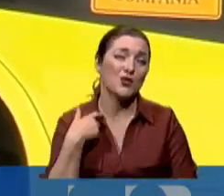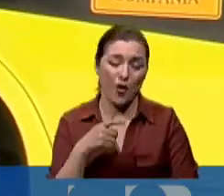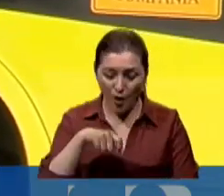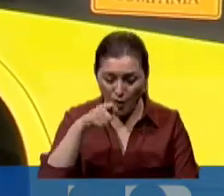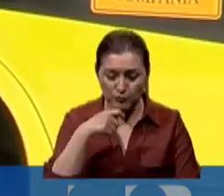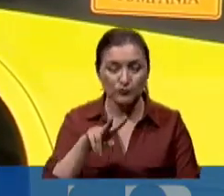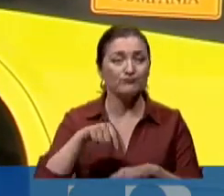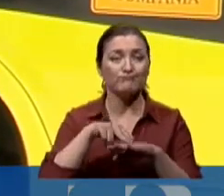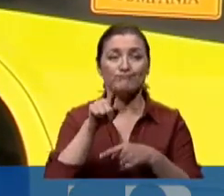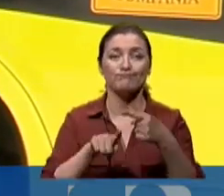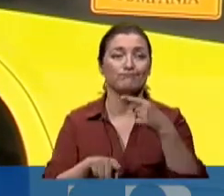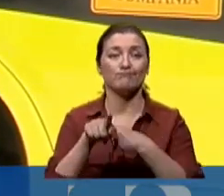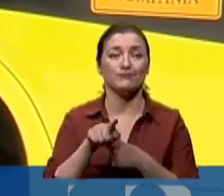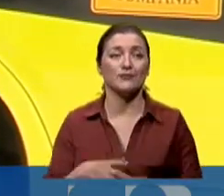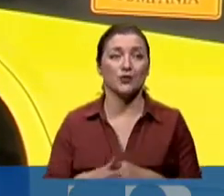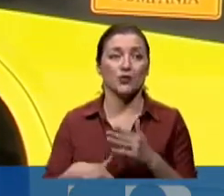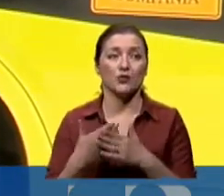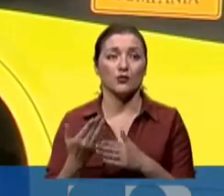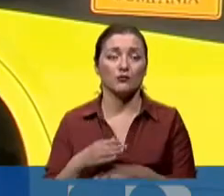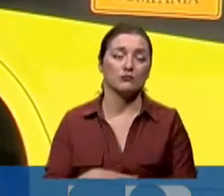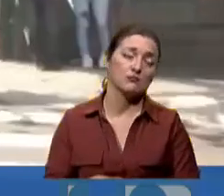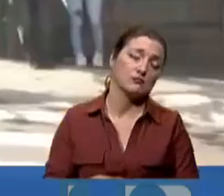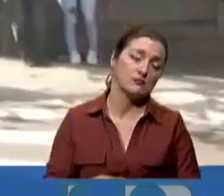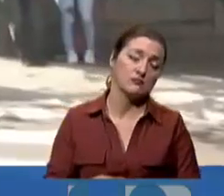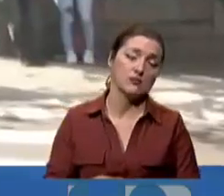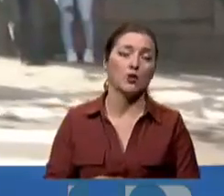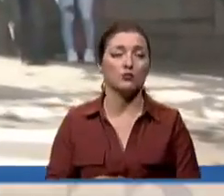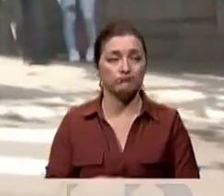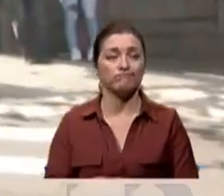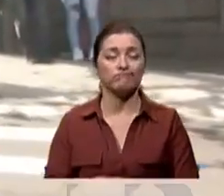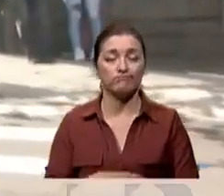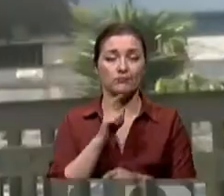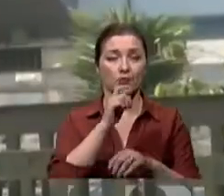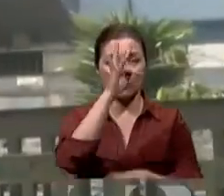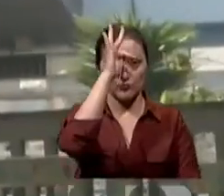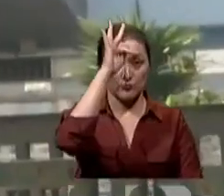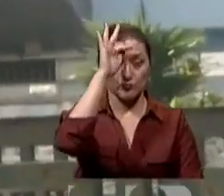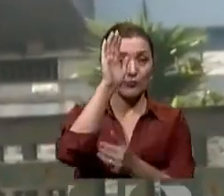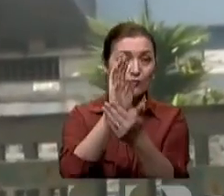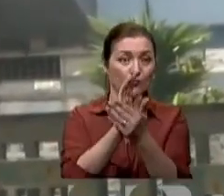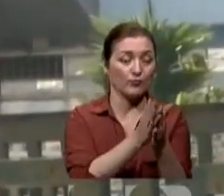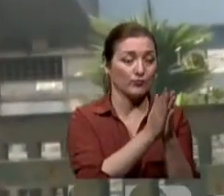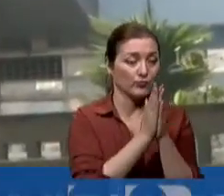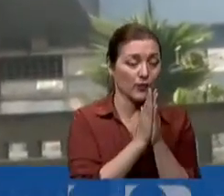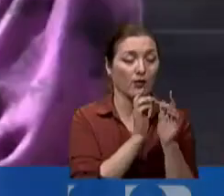alimentarse normalmente, pasa casi todo el tiempo somnoliento. Solicitamos una entrevista al Hospital Carlos Andrade